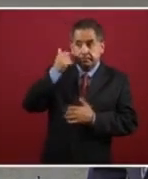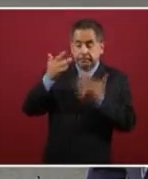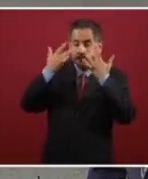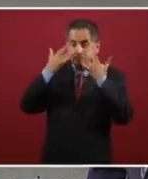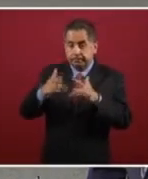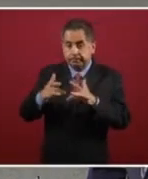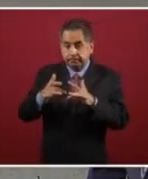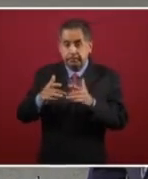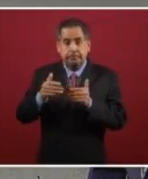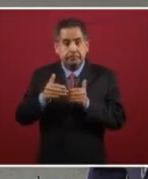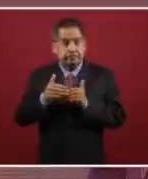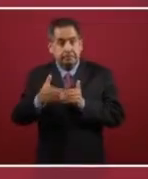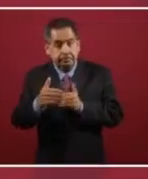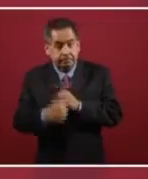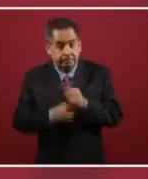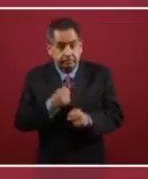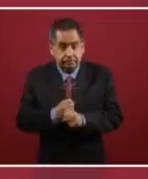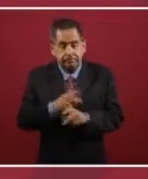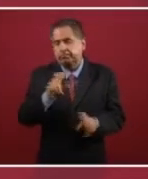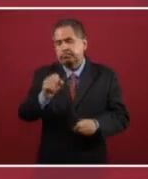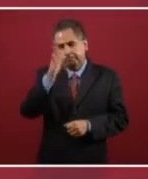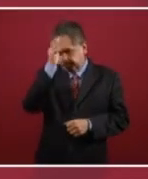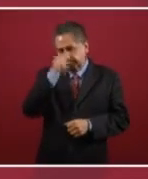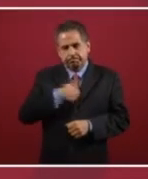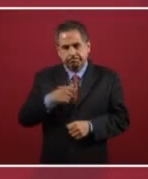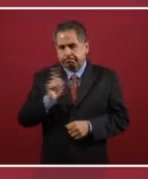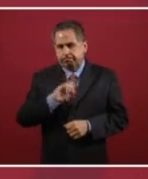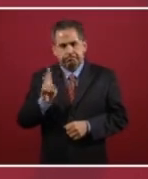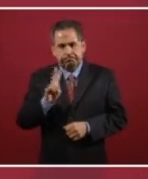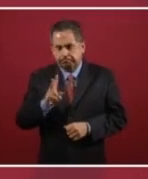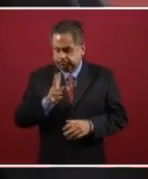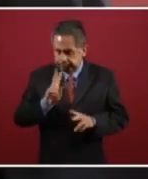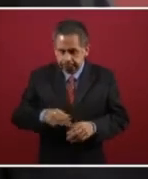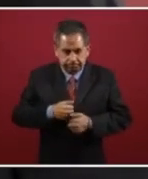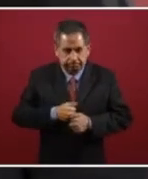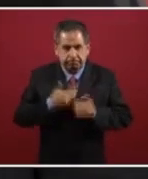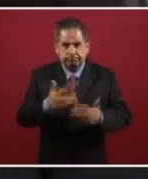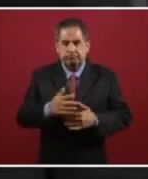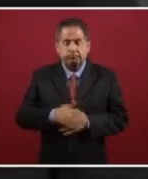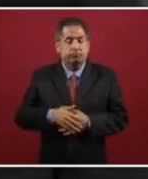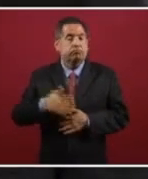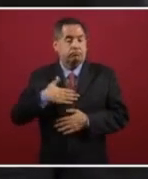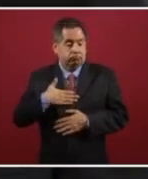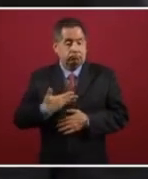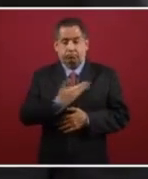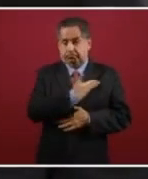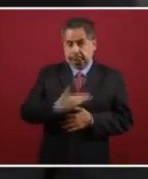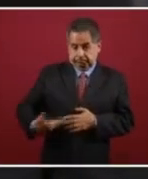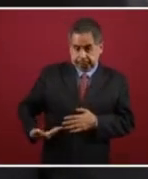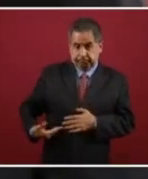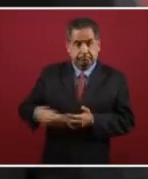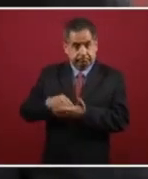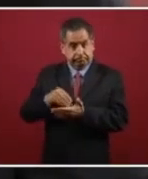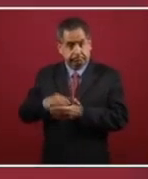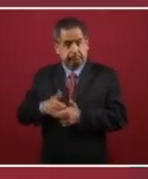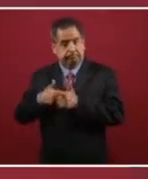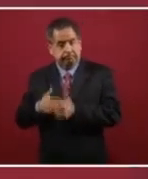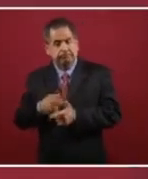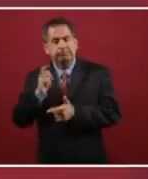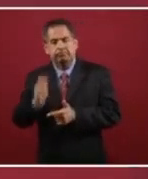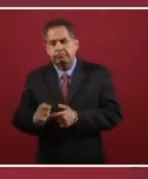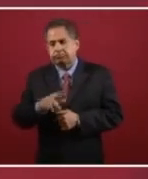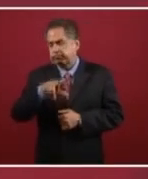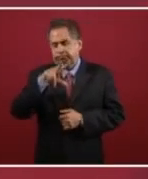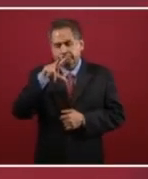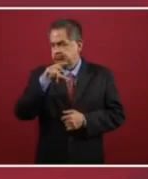vez lo expreso mientras yo sea presidente no